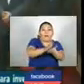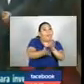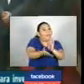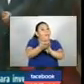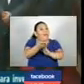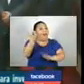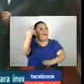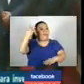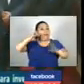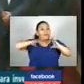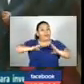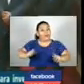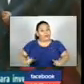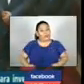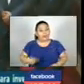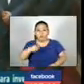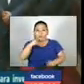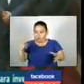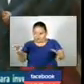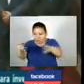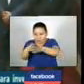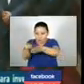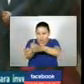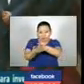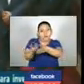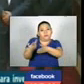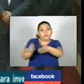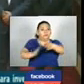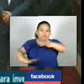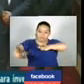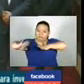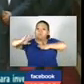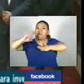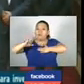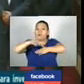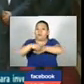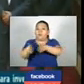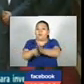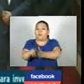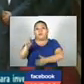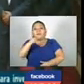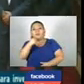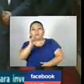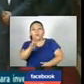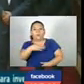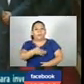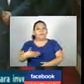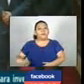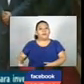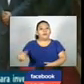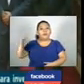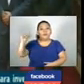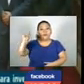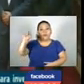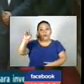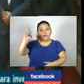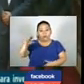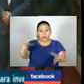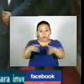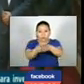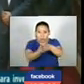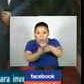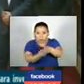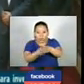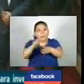gobiernos anteriores. Hoy sus integrantes fueron juramentados por el presidente de la Asamblea Legislativa, el diputado Ernesto Castro. Los diputados van a empezar a trabajar a partir de